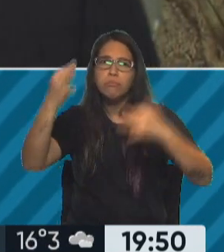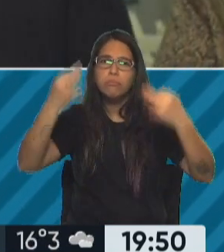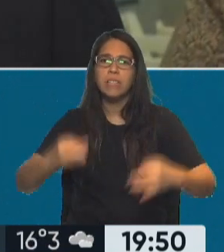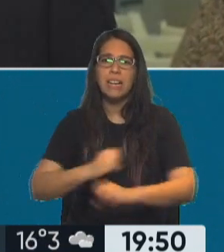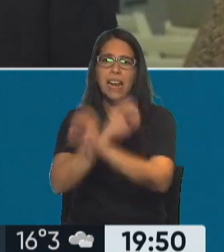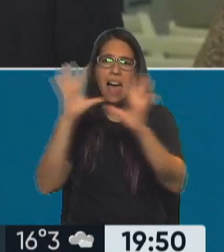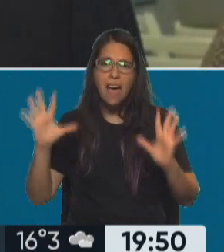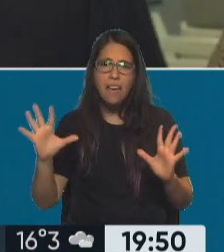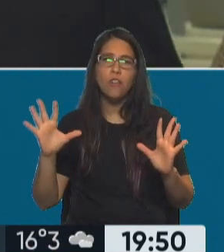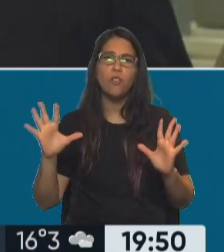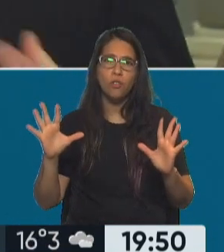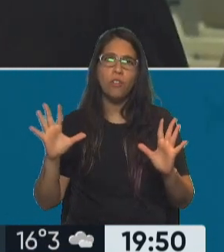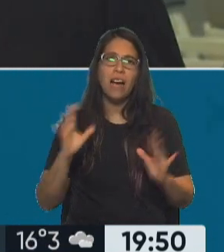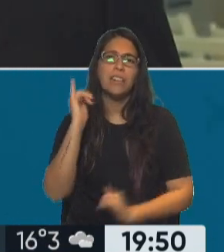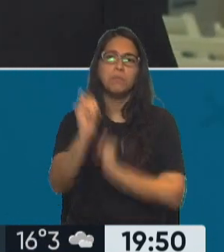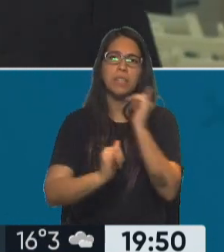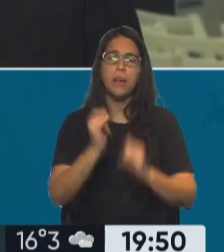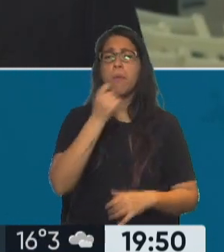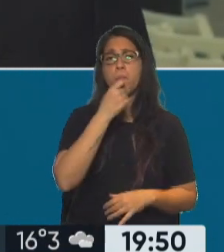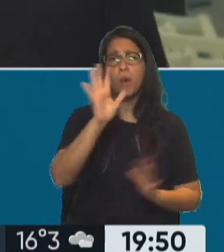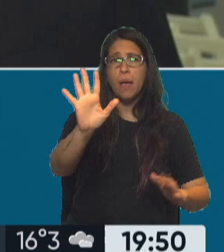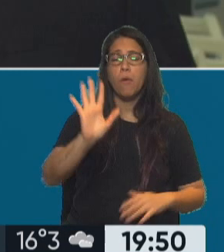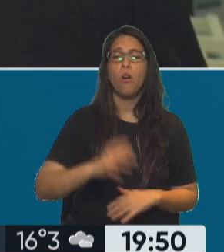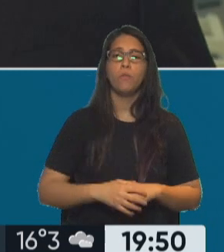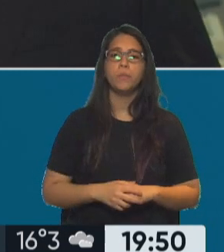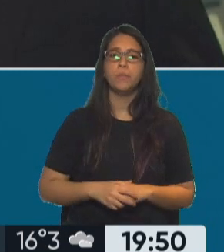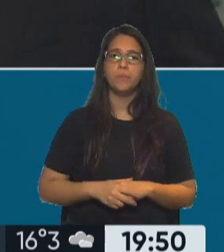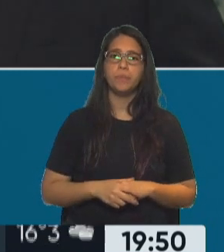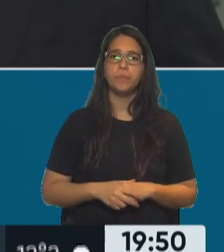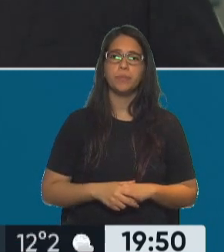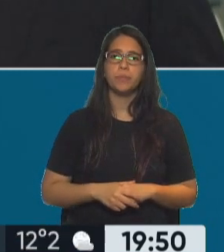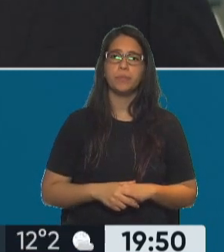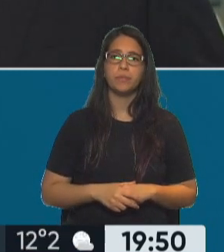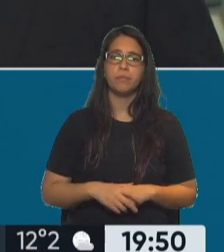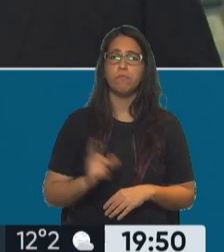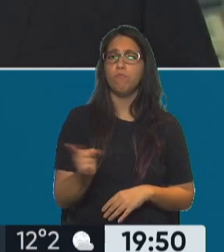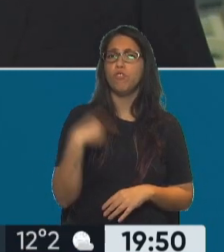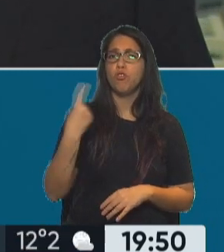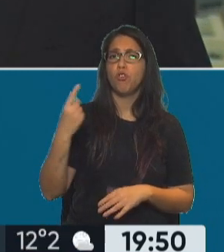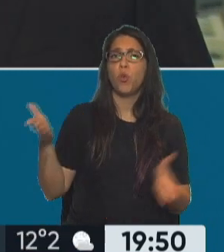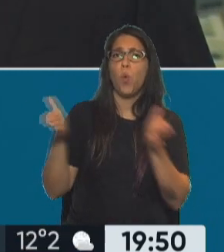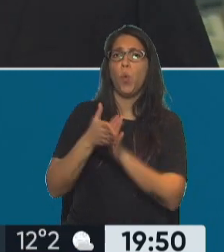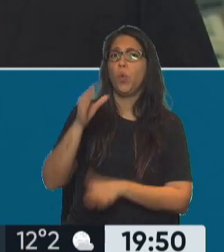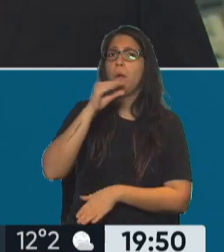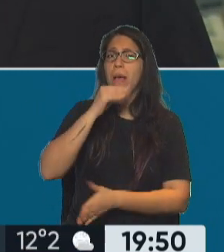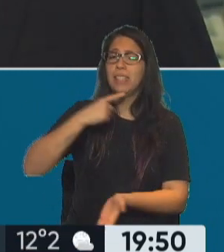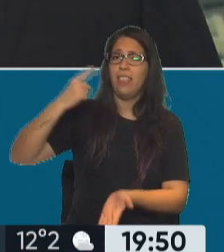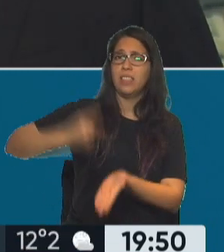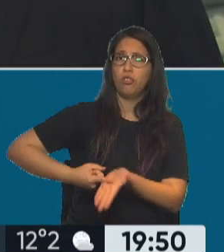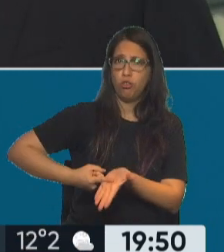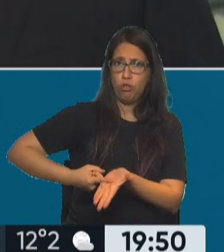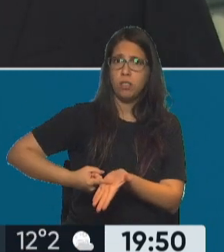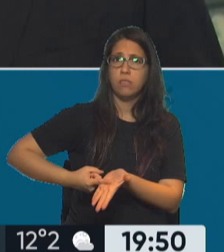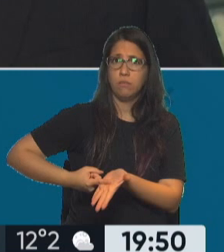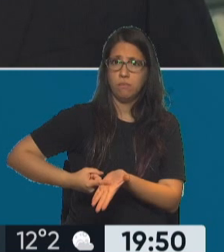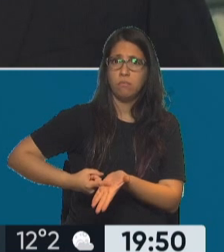la charla, dar un relato, porque fíjate vos una cosa, tomamos estas decisiones junto con Sergio Massa,